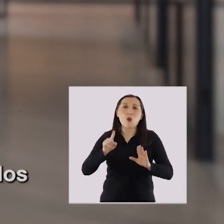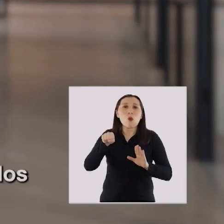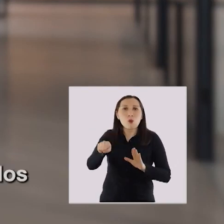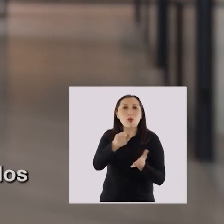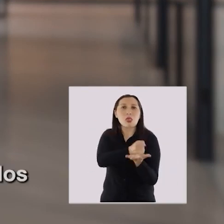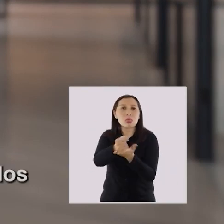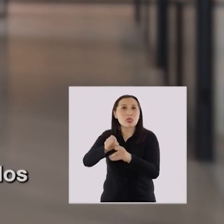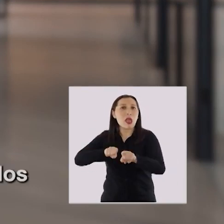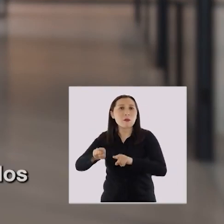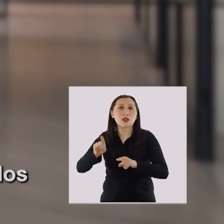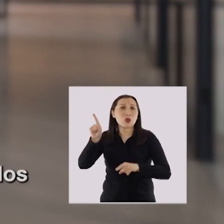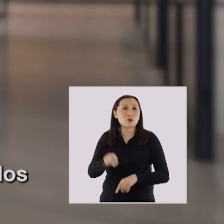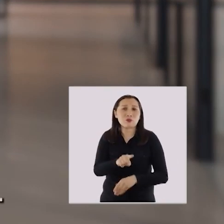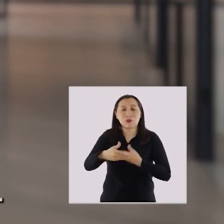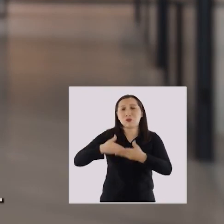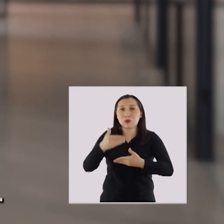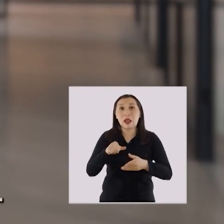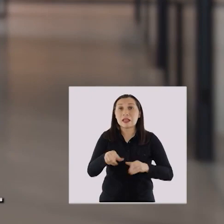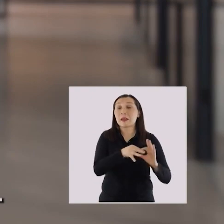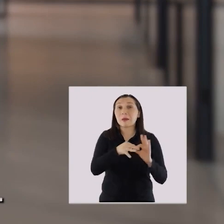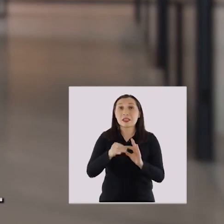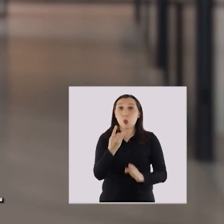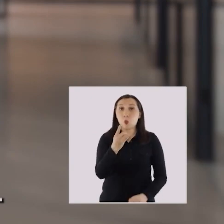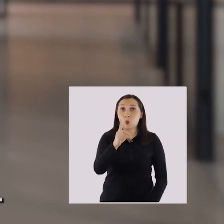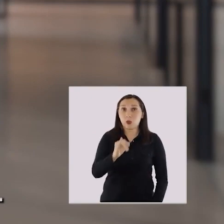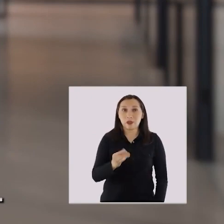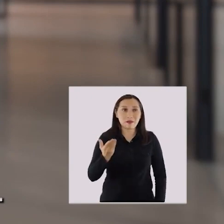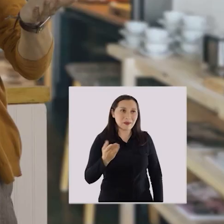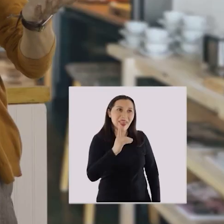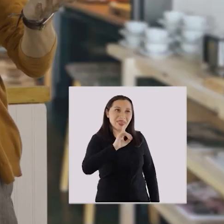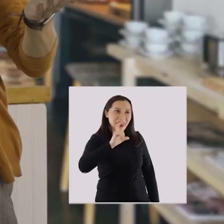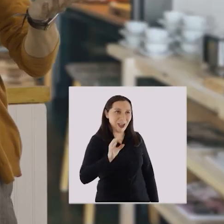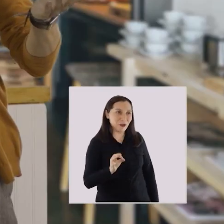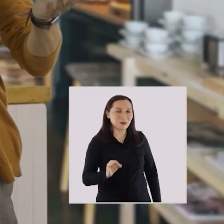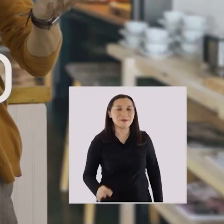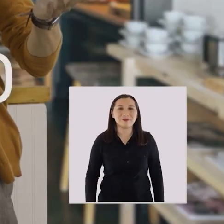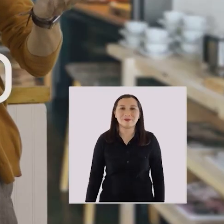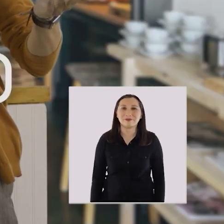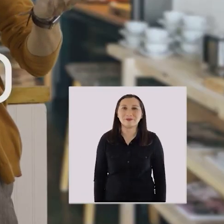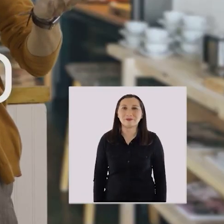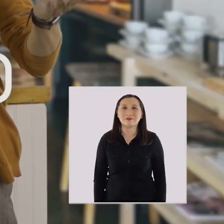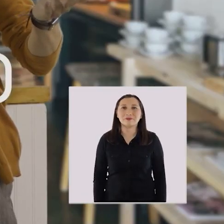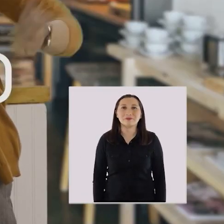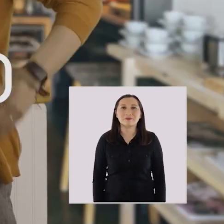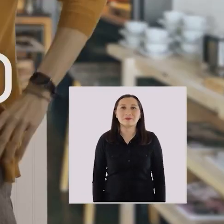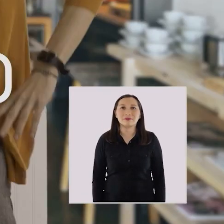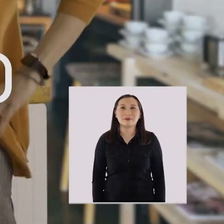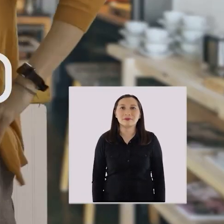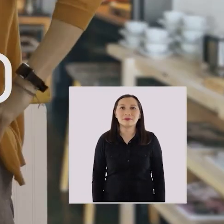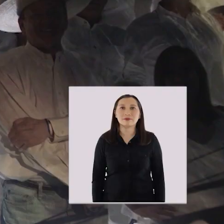vez por todas con los trámites inútiles. Este es un mensaje de la UDI y de... Diego.